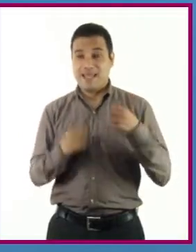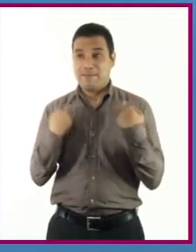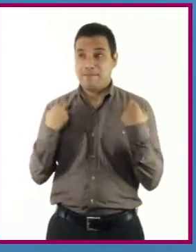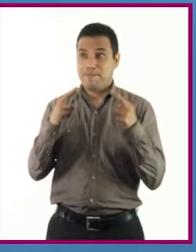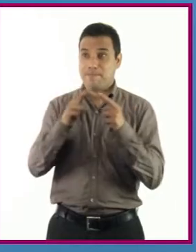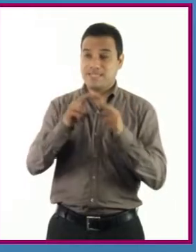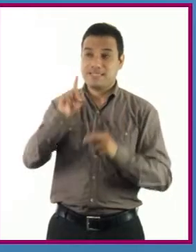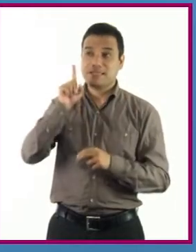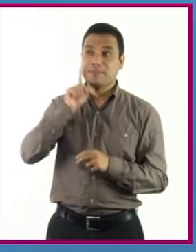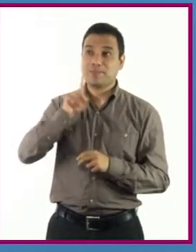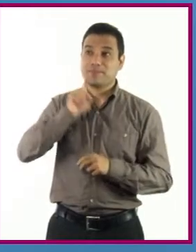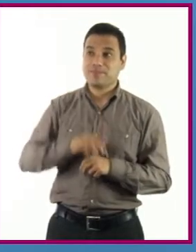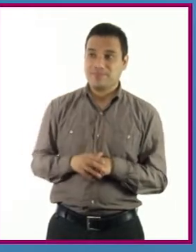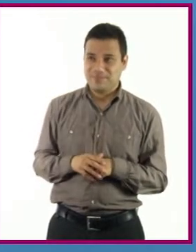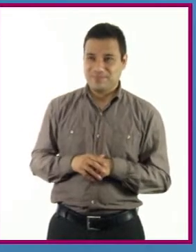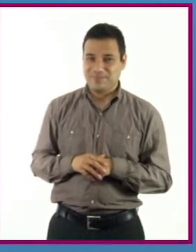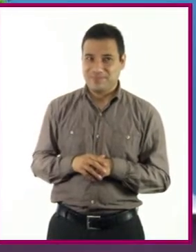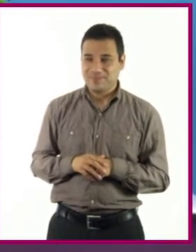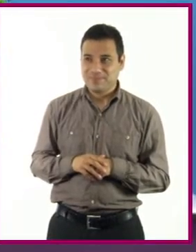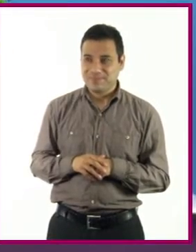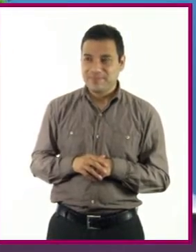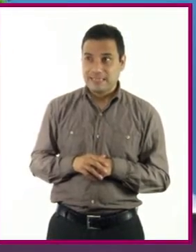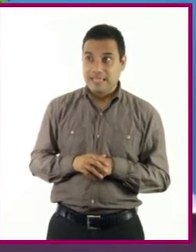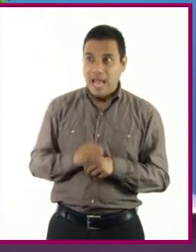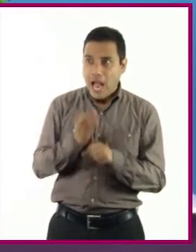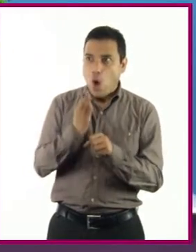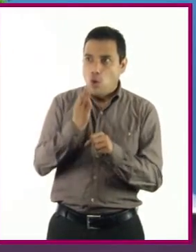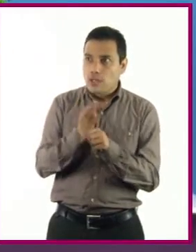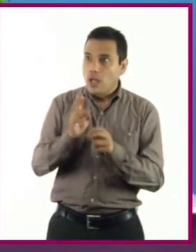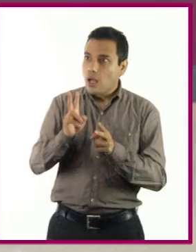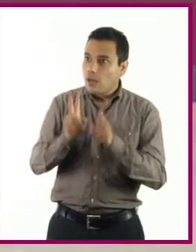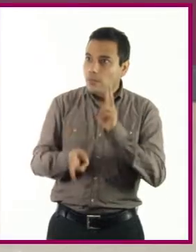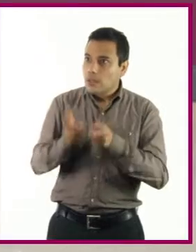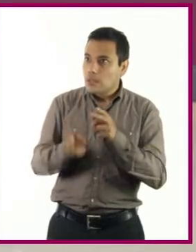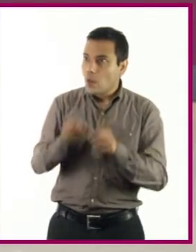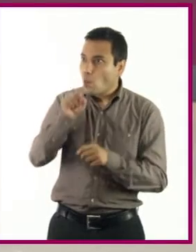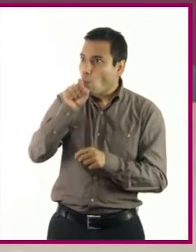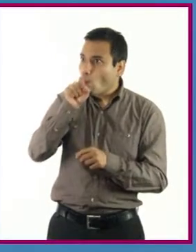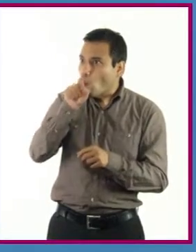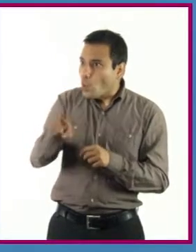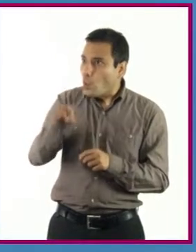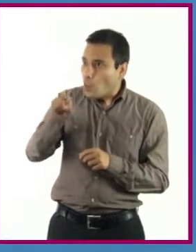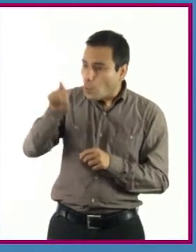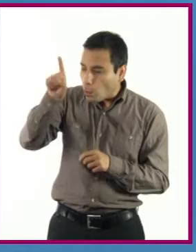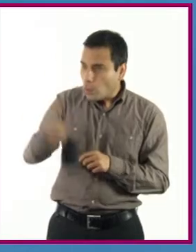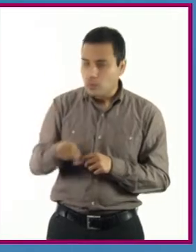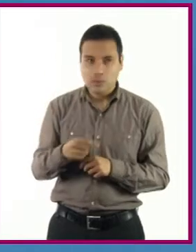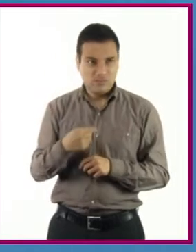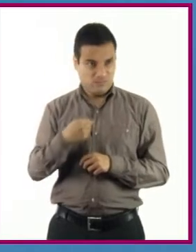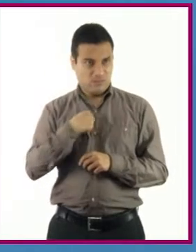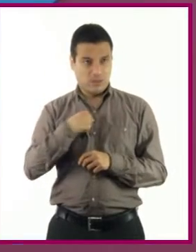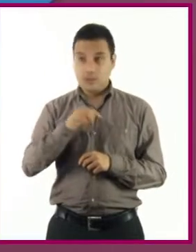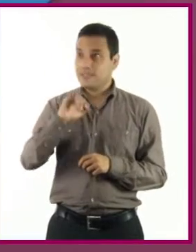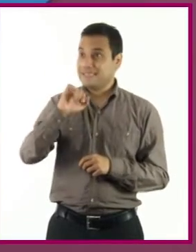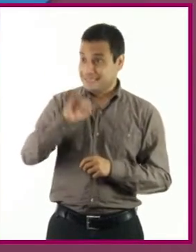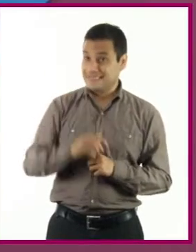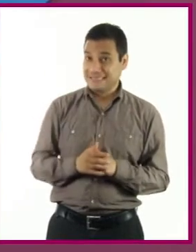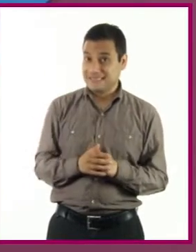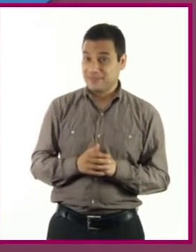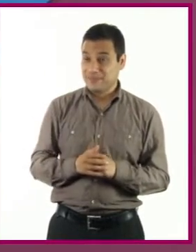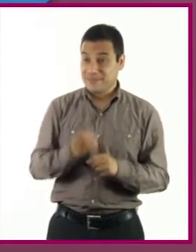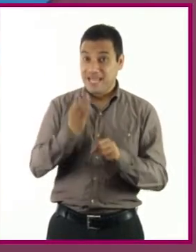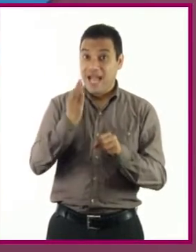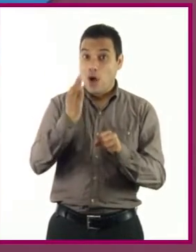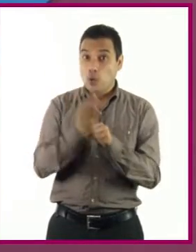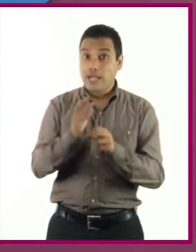maestra Lourdes de Santos. Justo estábamos hablando de usted. ¿De mí? Así es, doña Elvia.